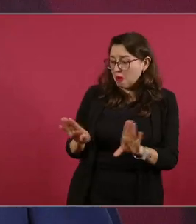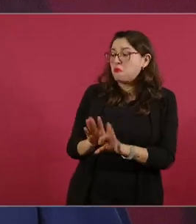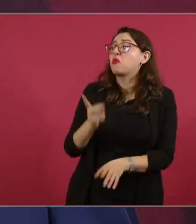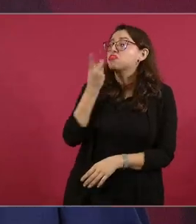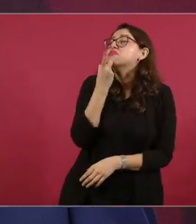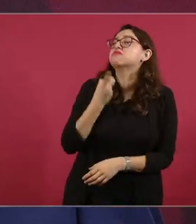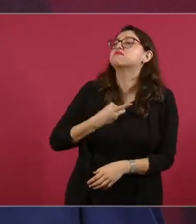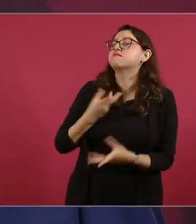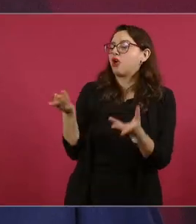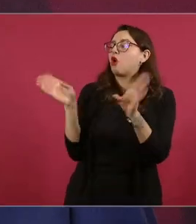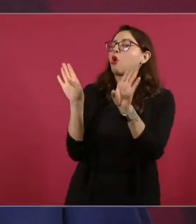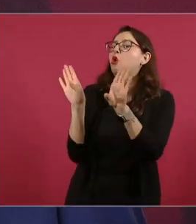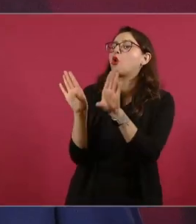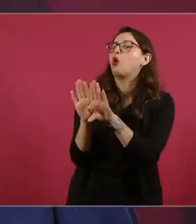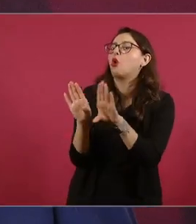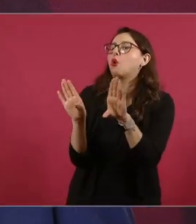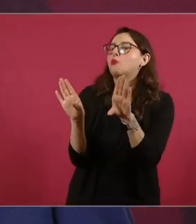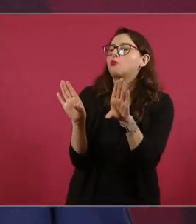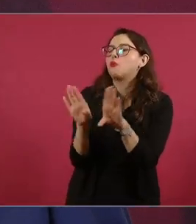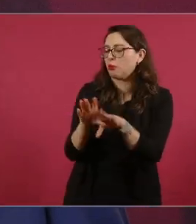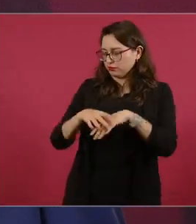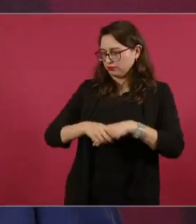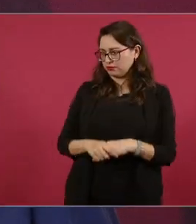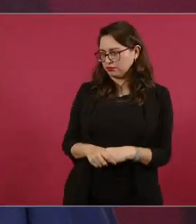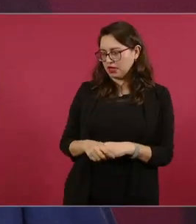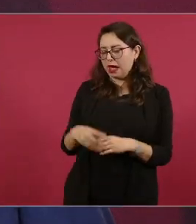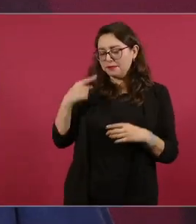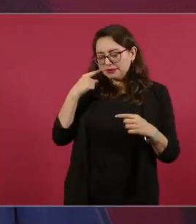sino cómo le vas a hacer.